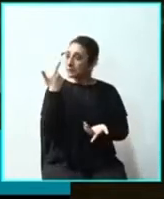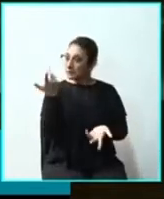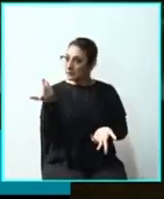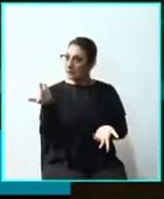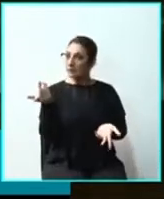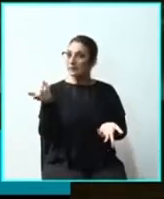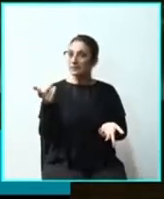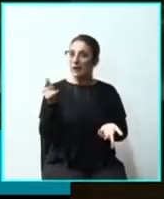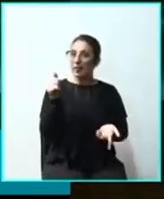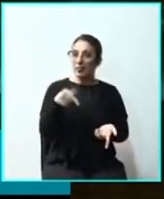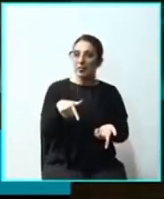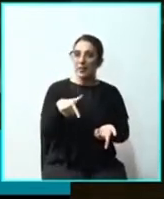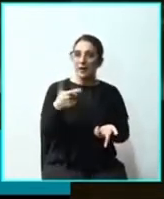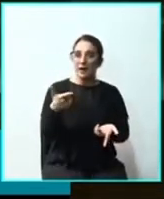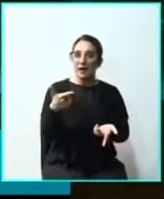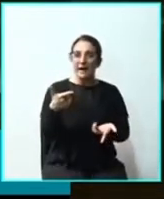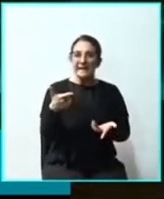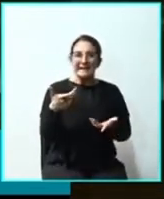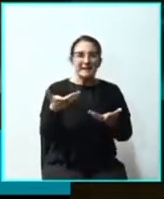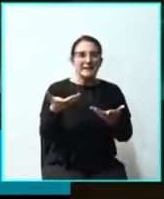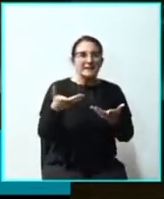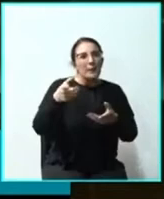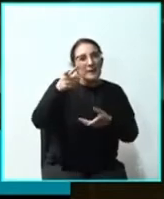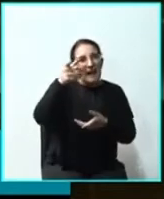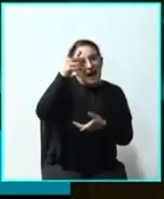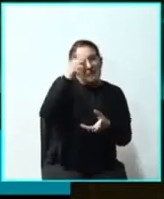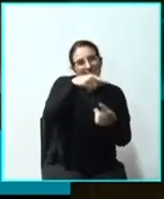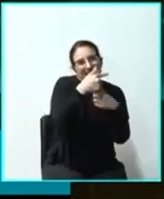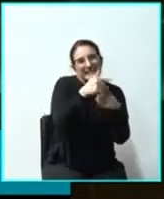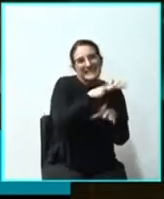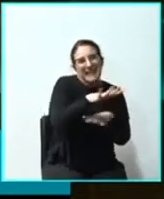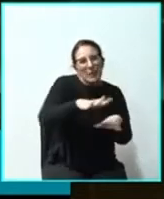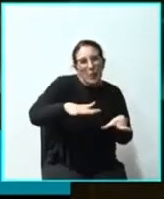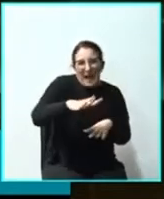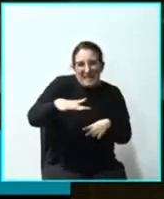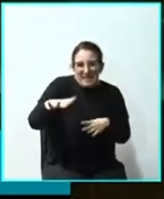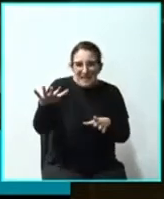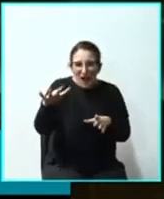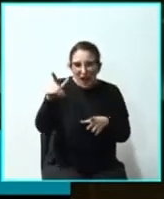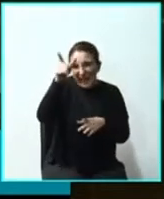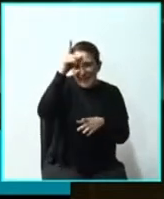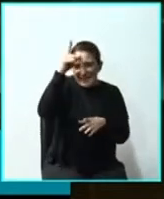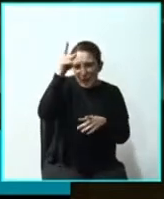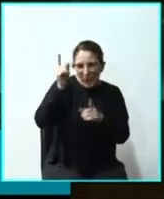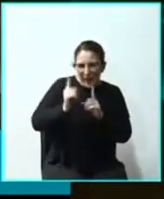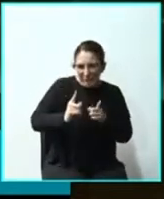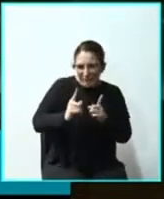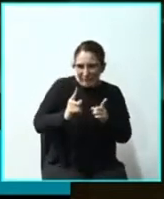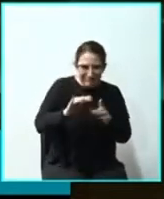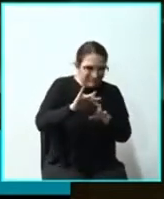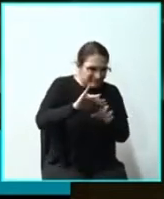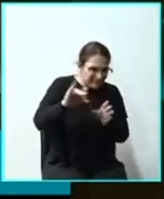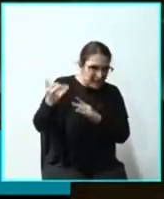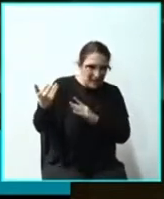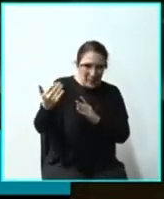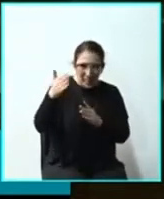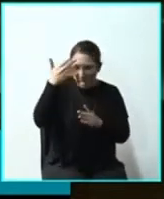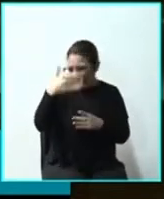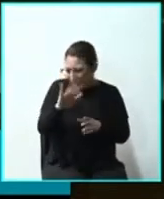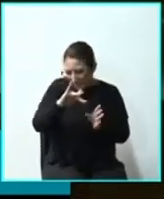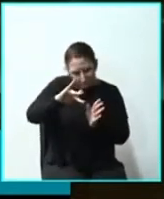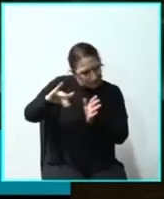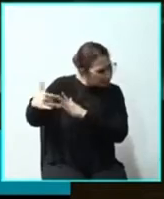ese régimen que crea condiciones de inseguridad permanente, el que luego se vale de esa realidad que crea para tomar este tipo de